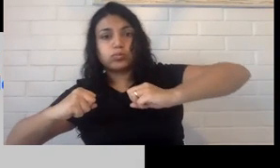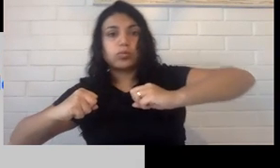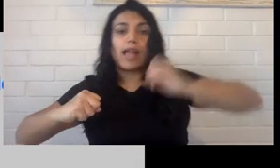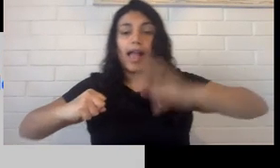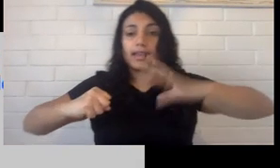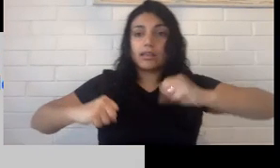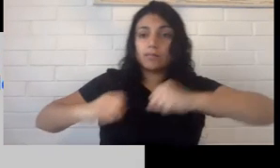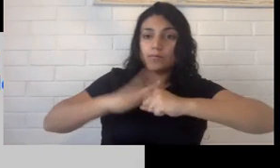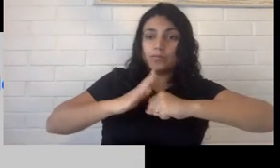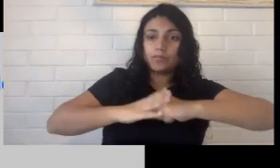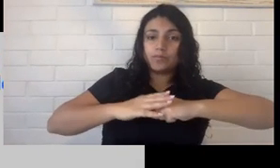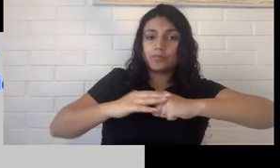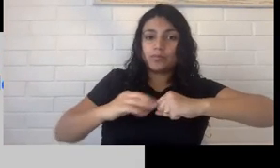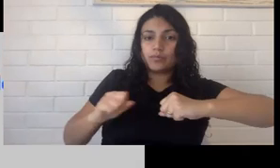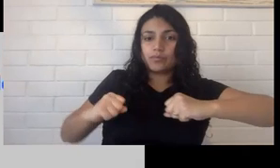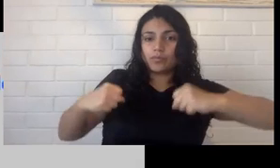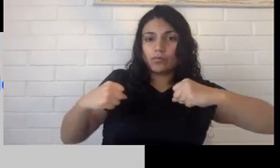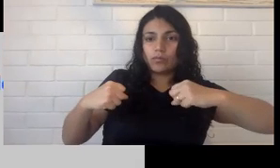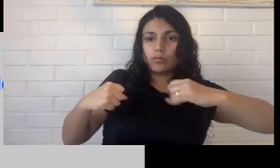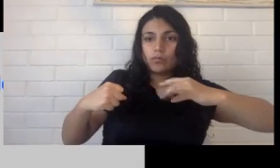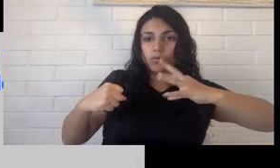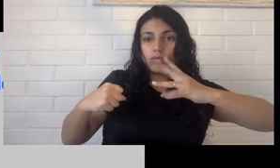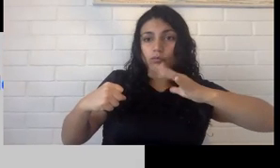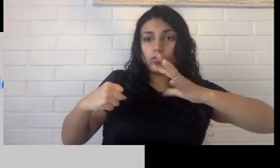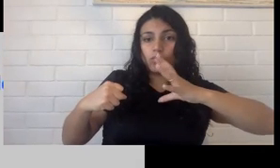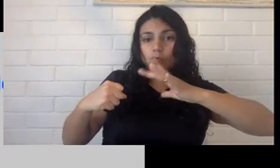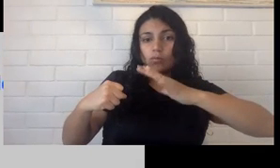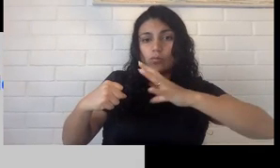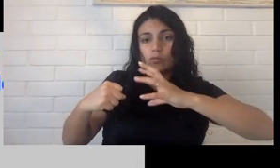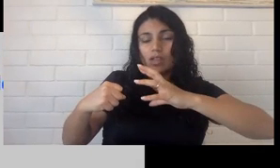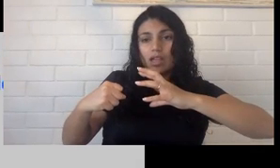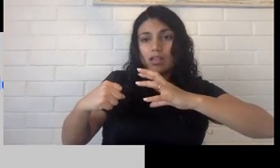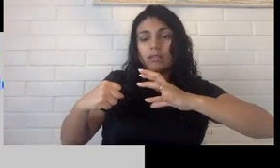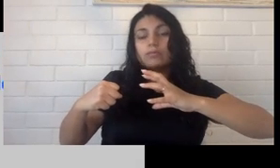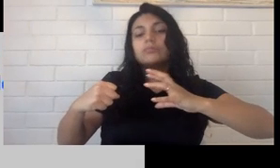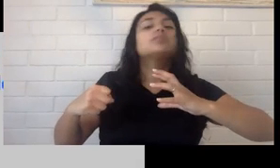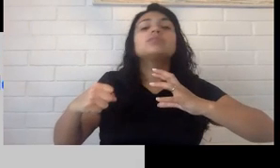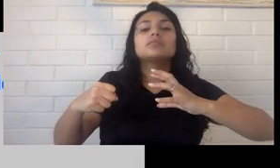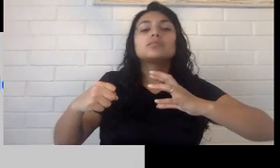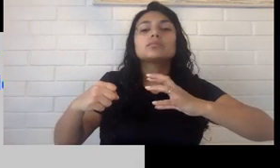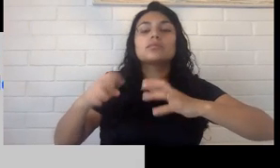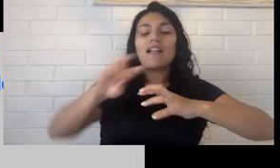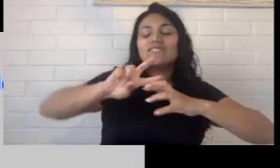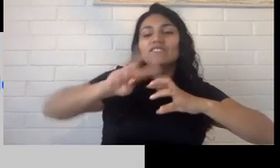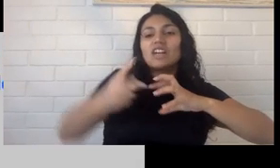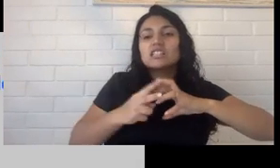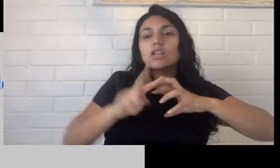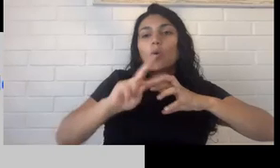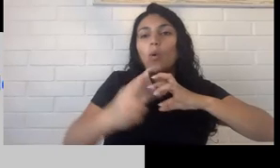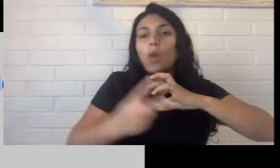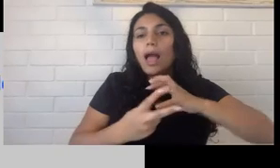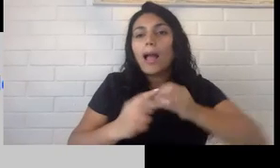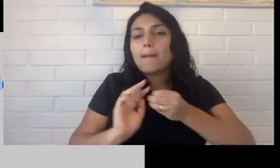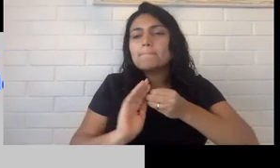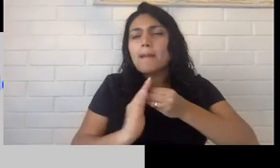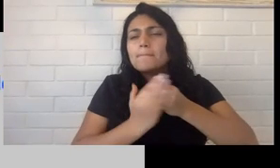presináptica, se acopla a la liberación de neurotransmisor desde vesículas membranosas, que